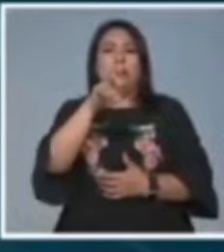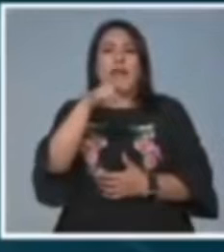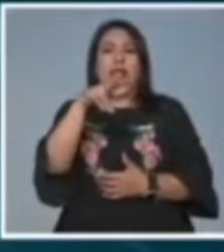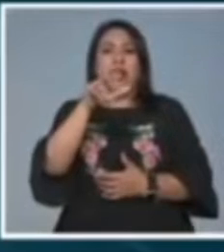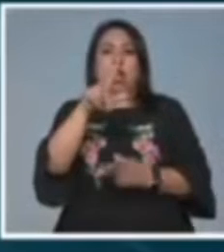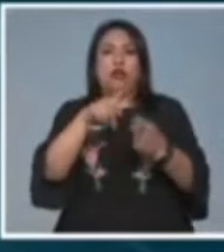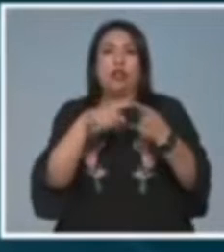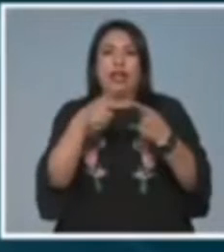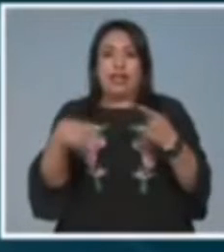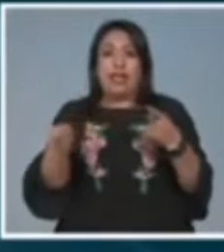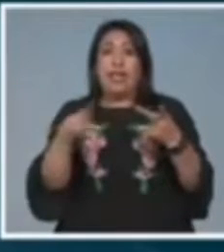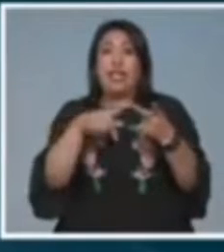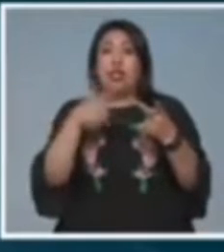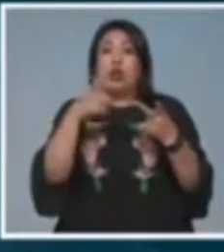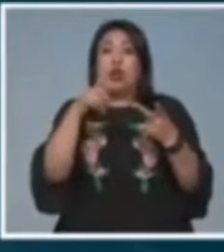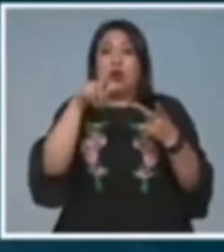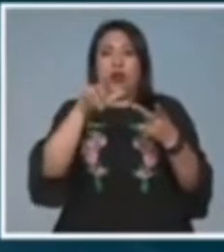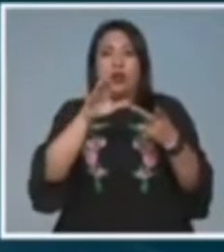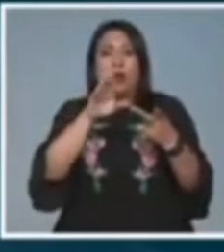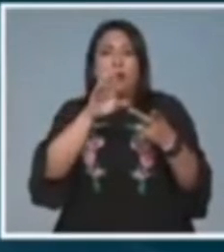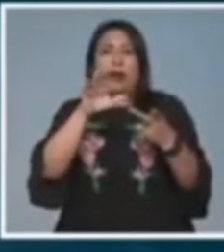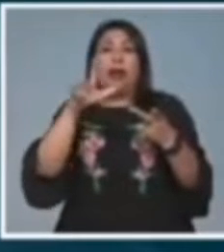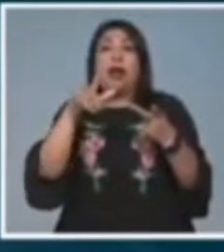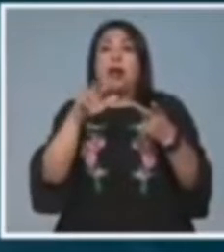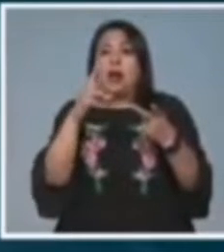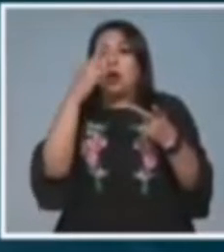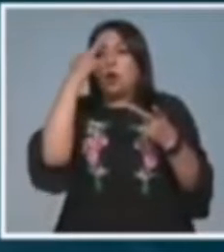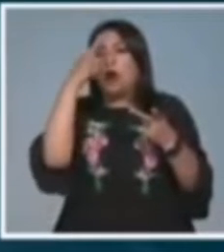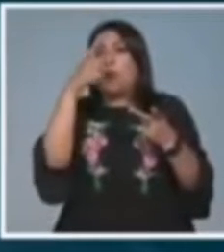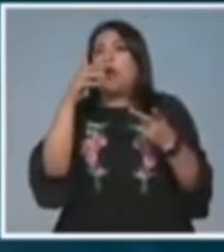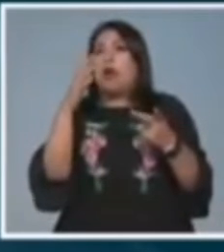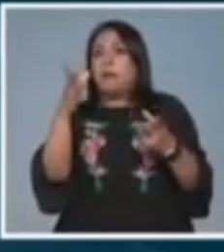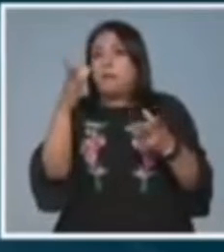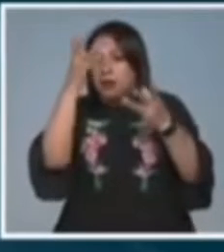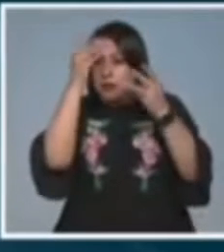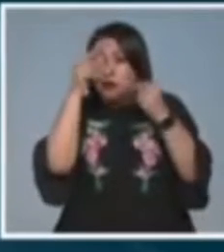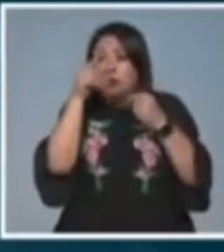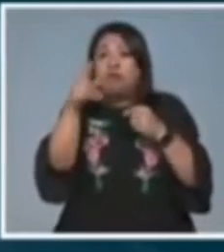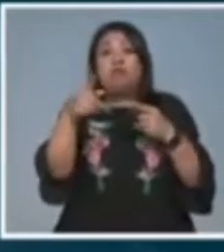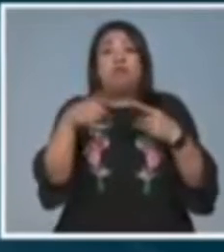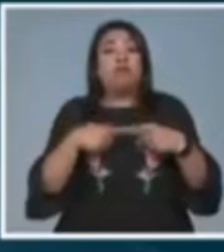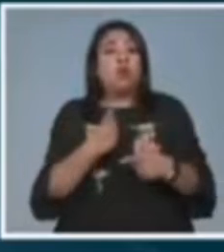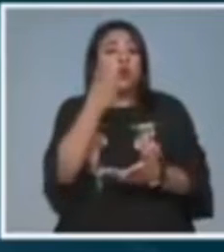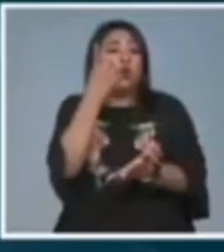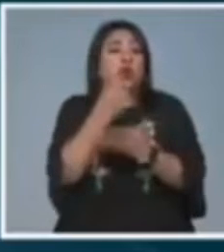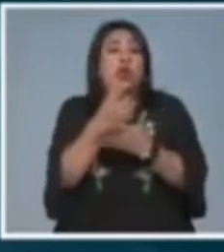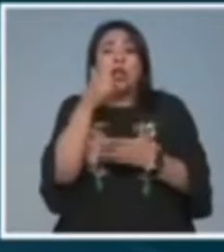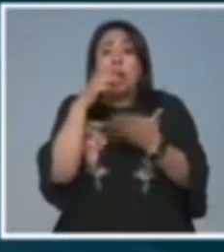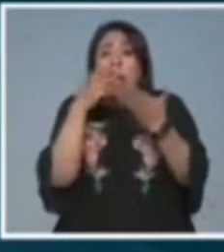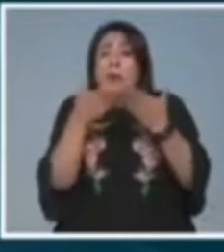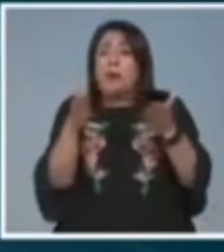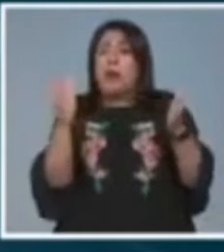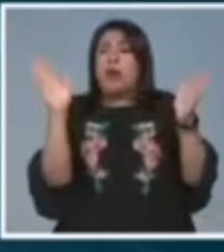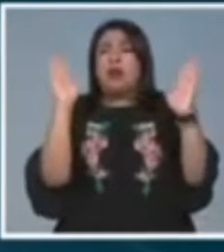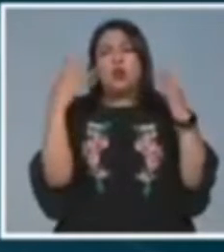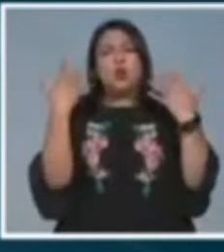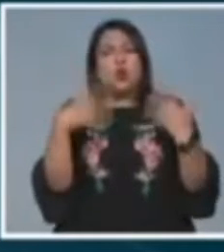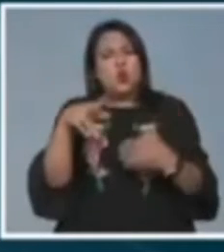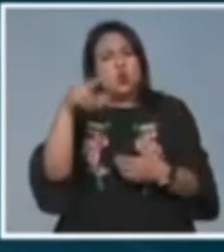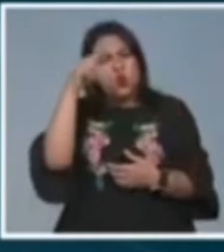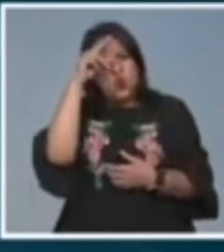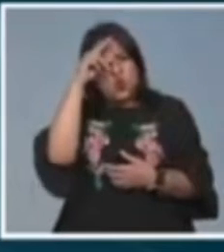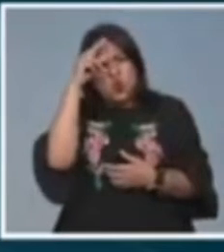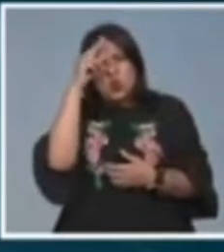poeta, y Gloria Vergara recordaron sus enseñanzas, pero sobre todo que fue una persona única, siempre abierta, profundamente